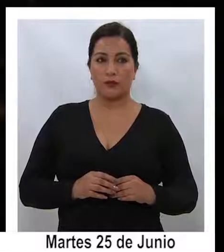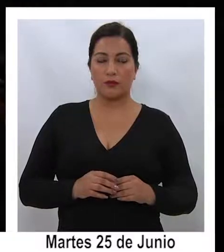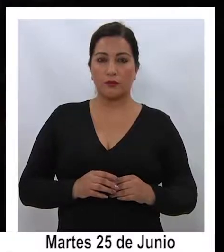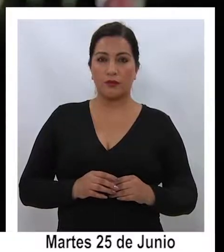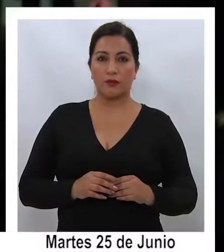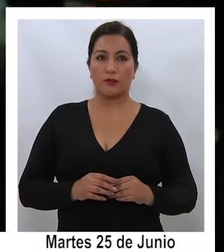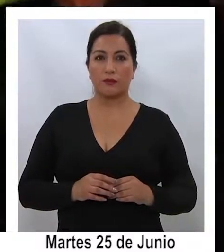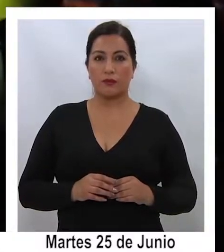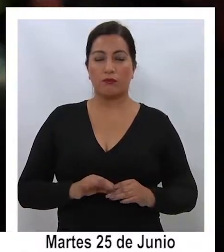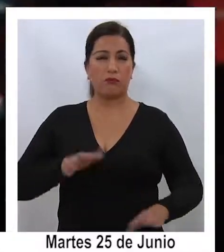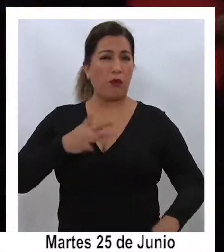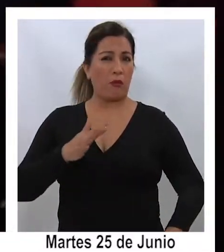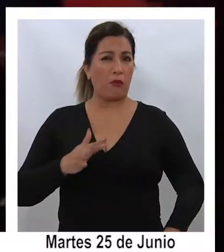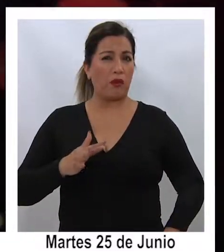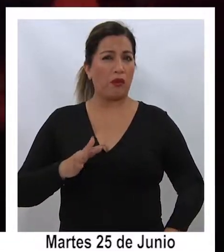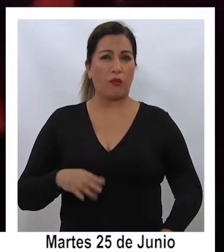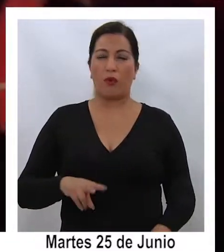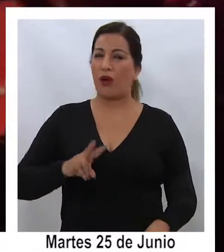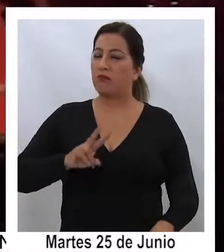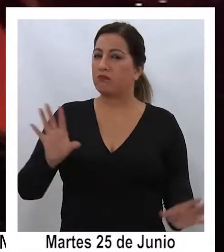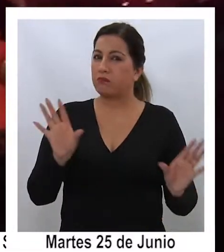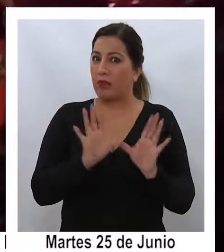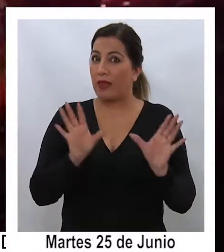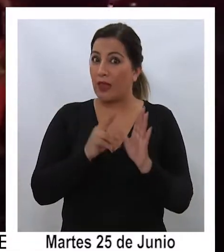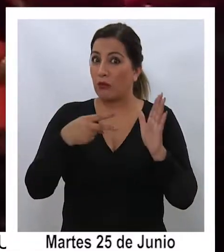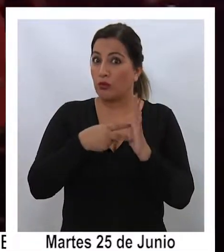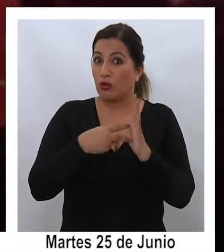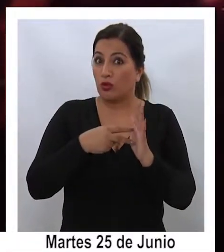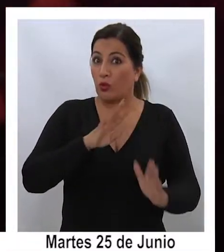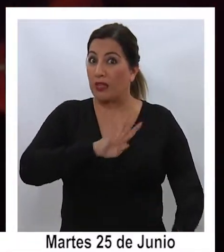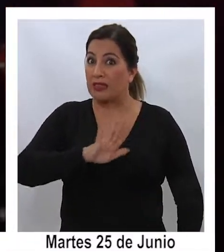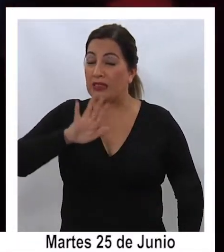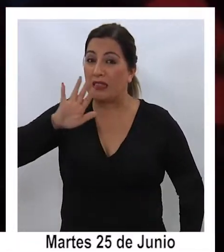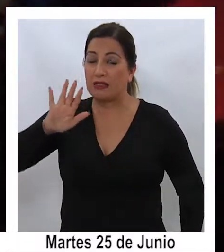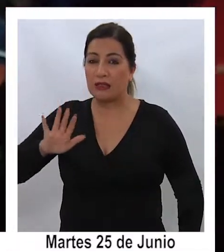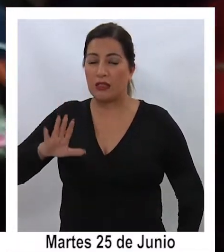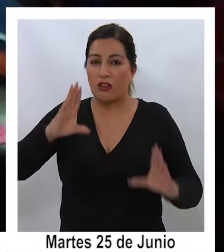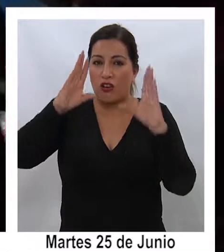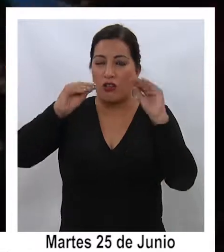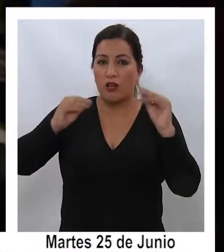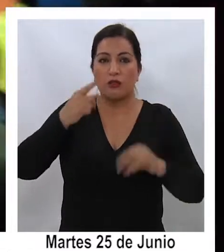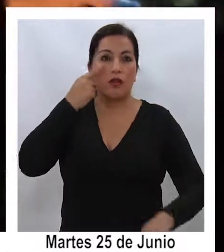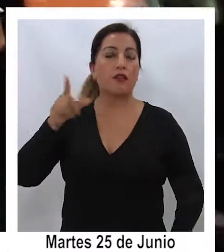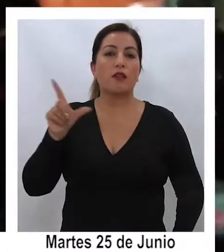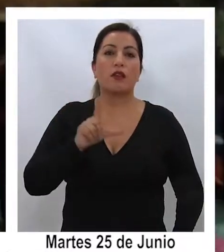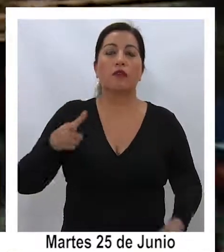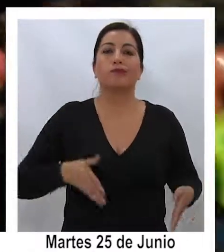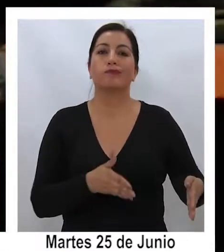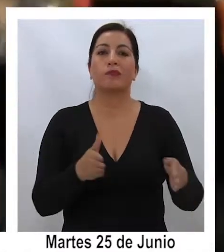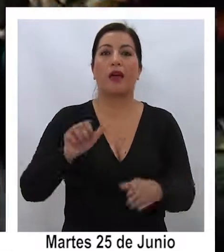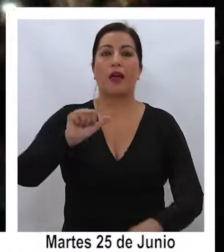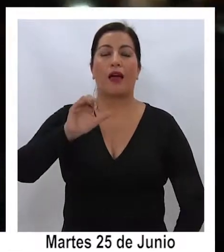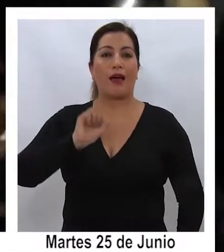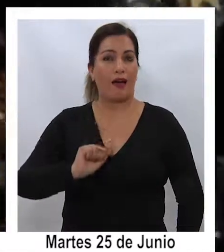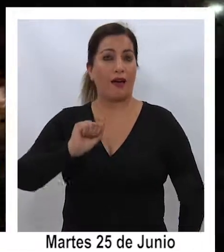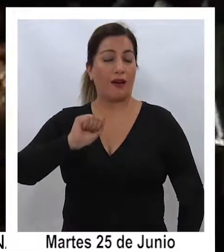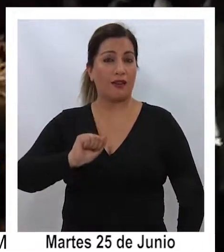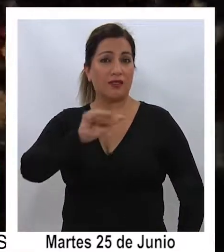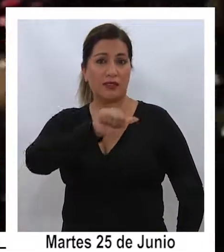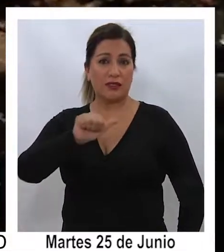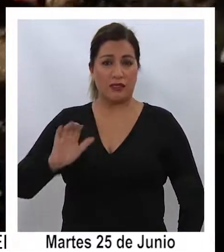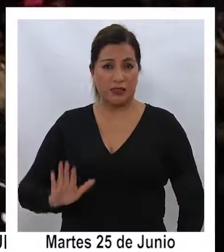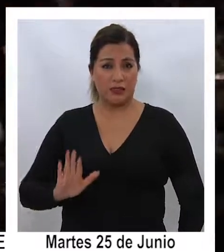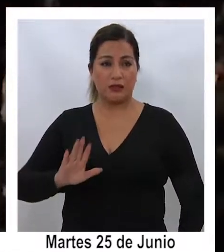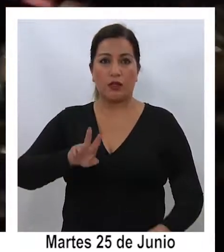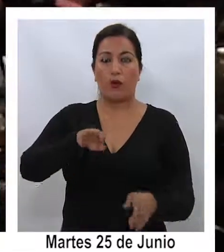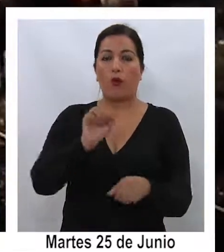A las 22.45 horas del lunes, en el kilómetro 45 de la ruta A65, se